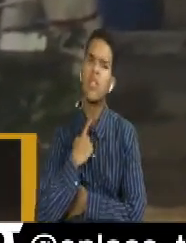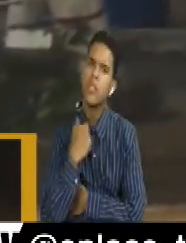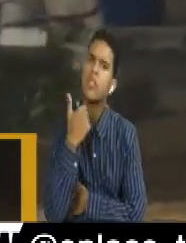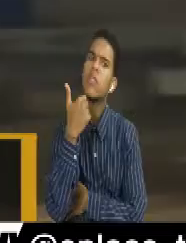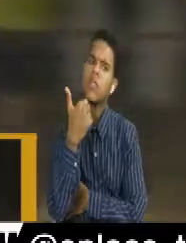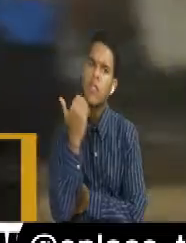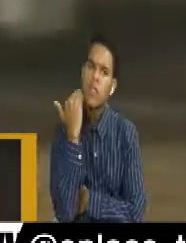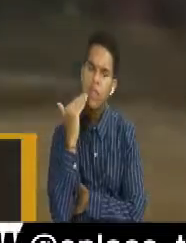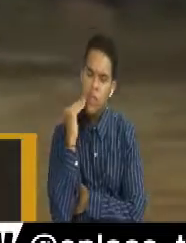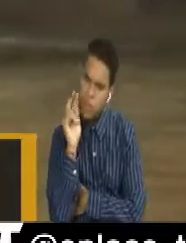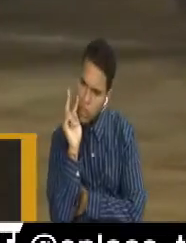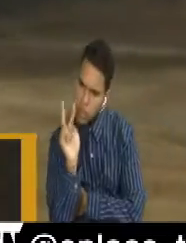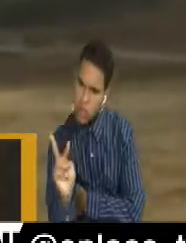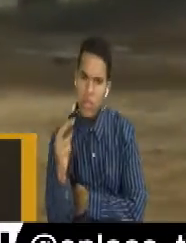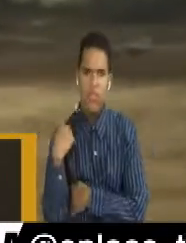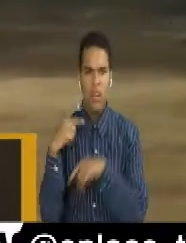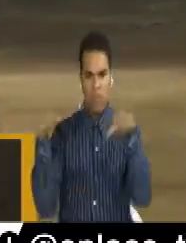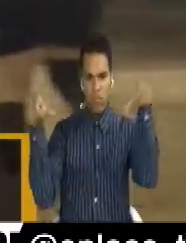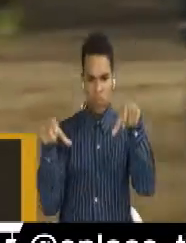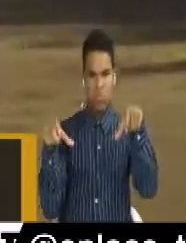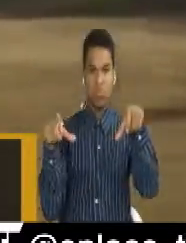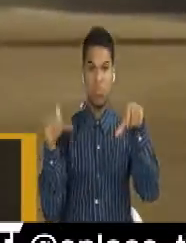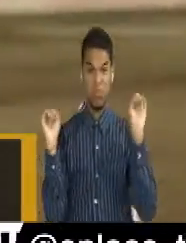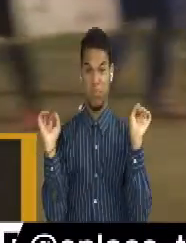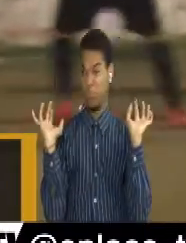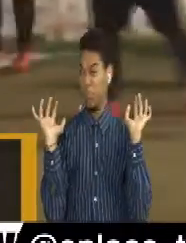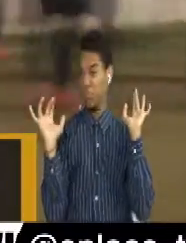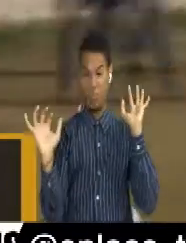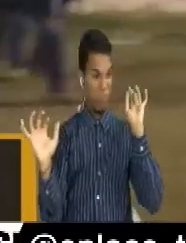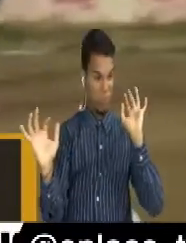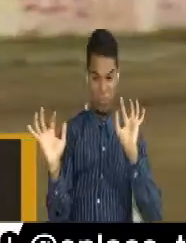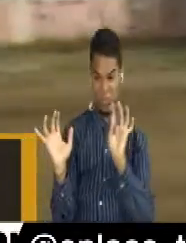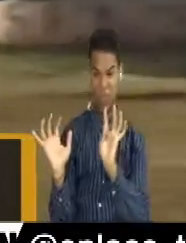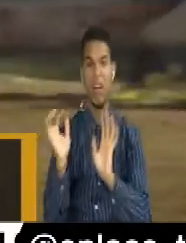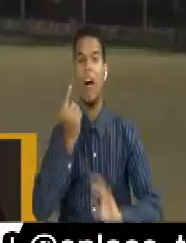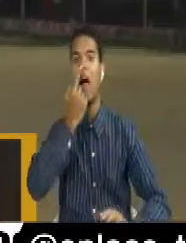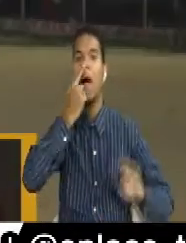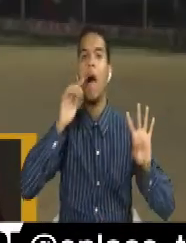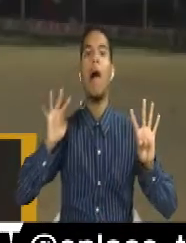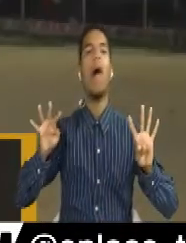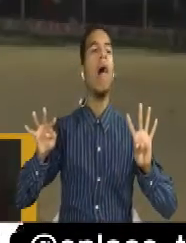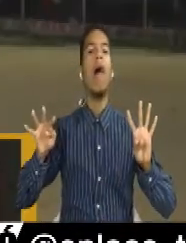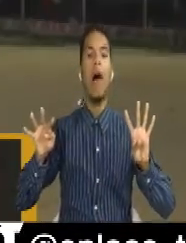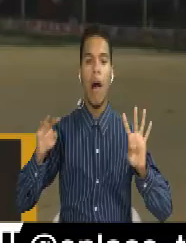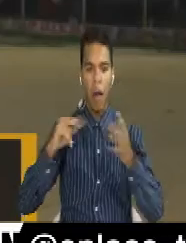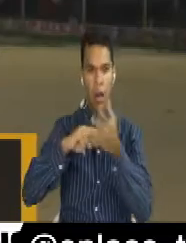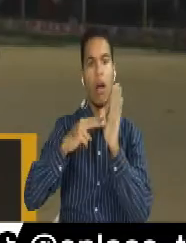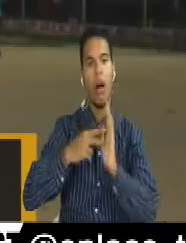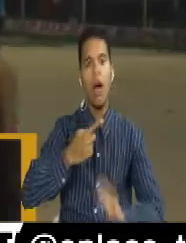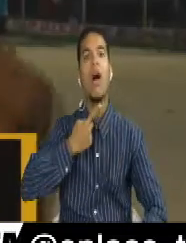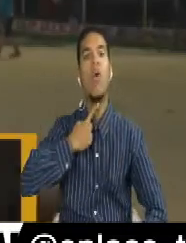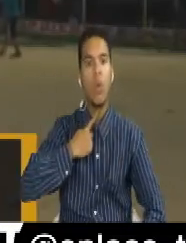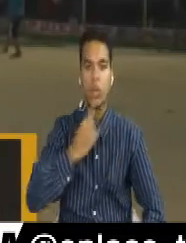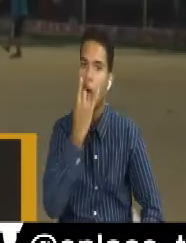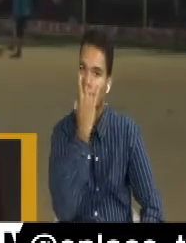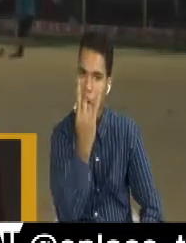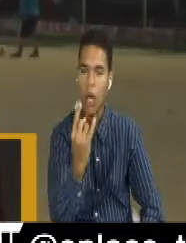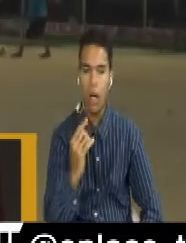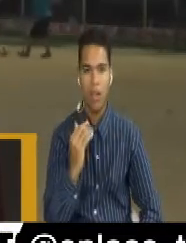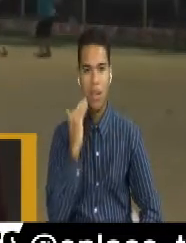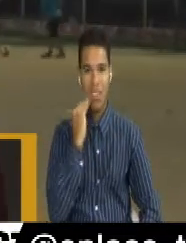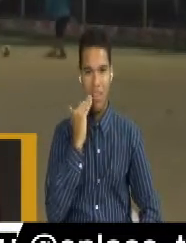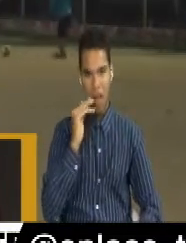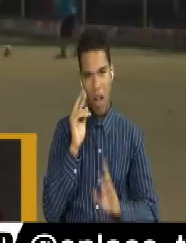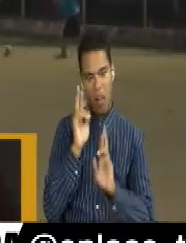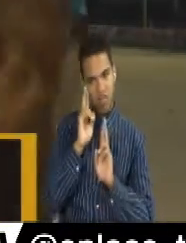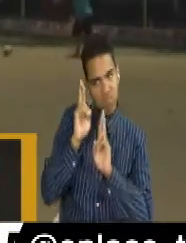porque llenan cancha, porque son campeonatos que llaman la atención. Entonces, quiero darle ese reconocimiento a ellos